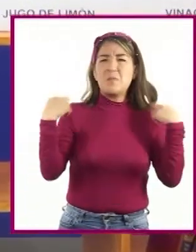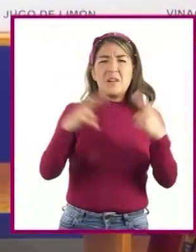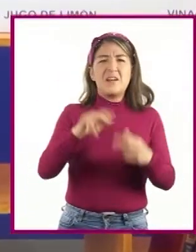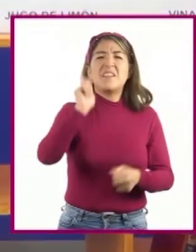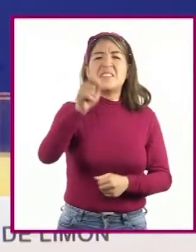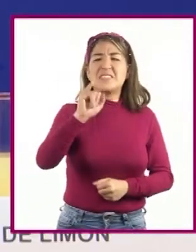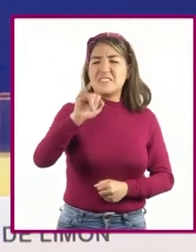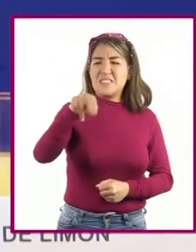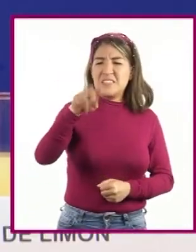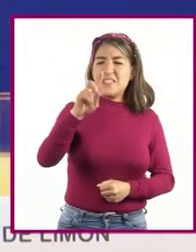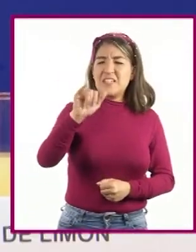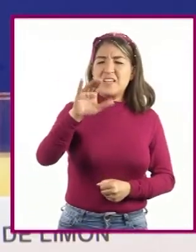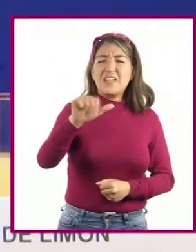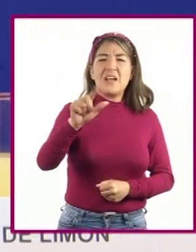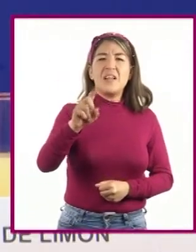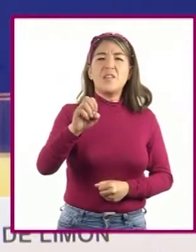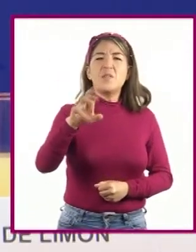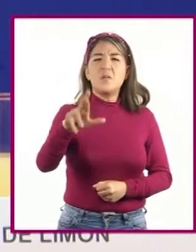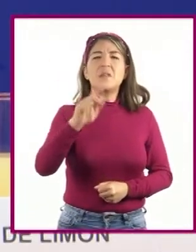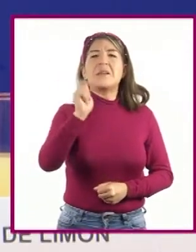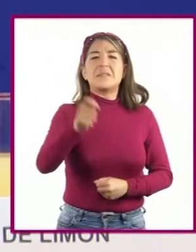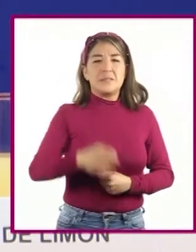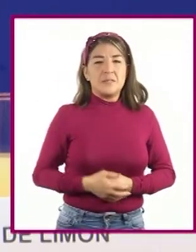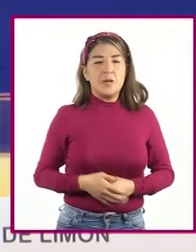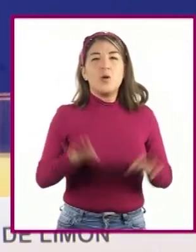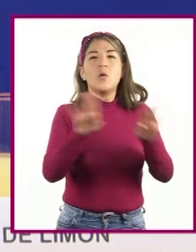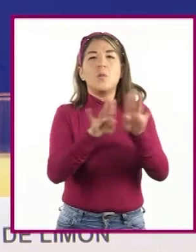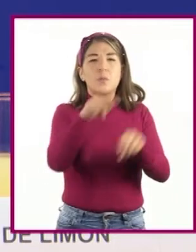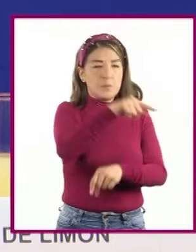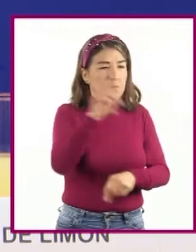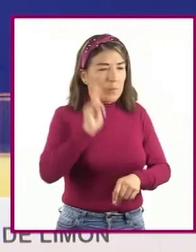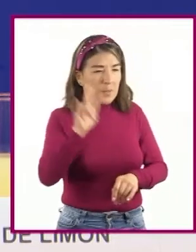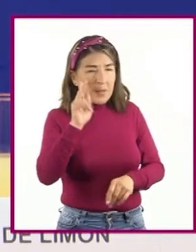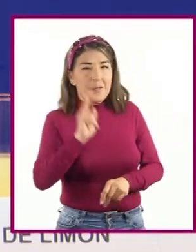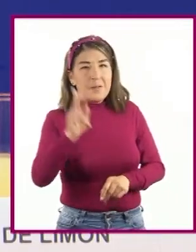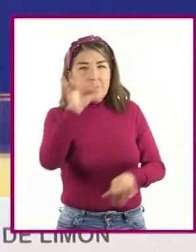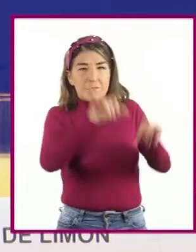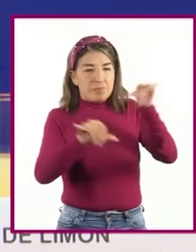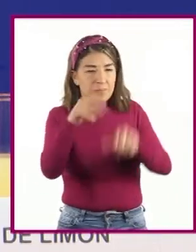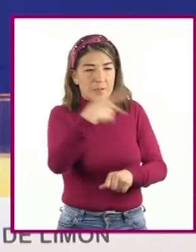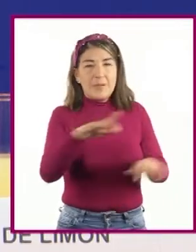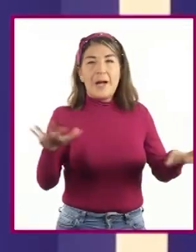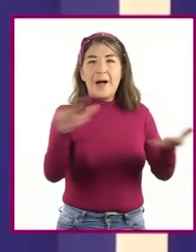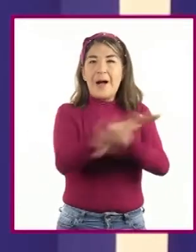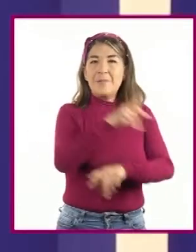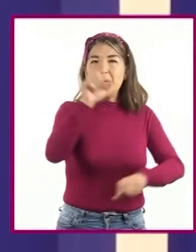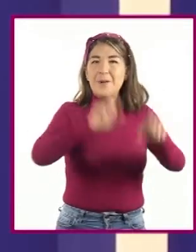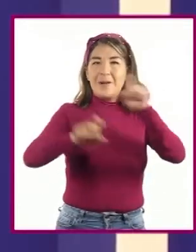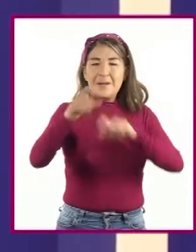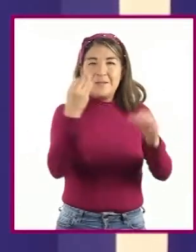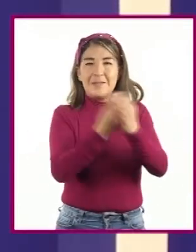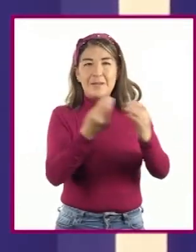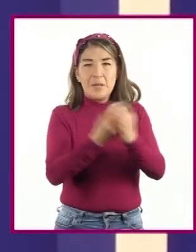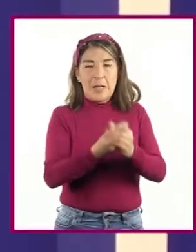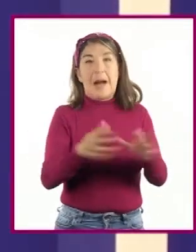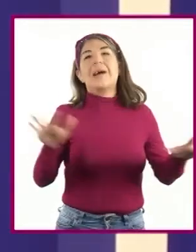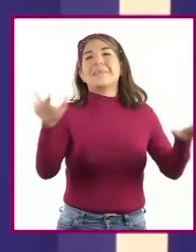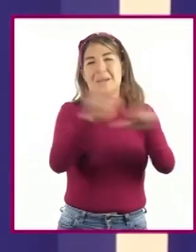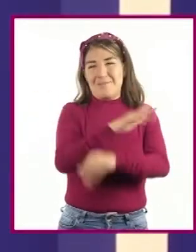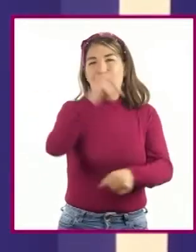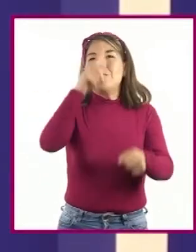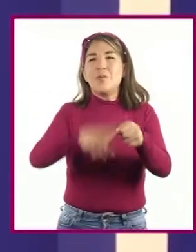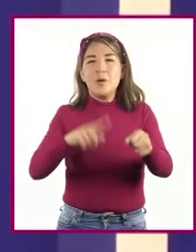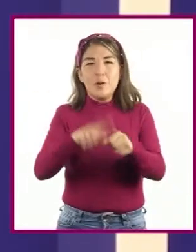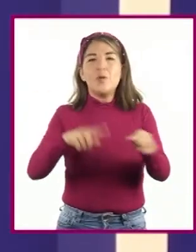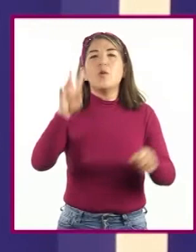un indicador? Un indicador es una sustancia que produce un cambio químico. En este caso, será un cambio de color, que es